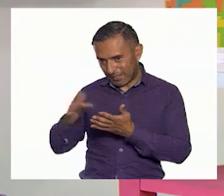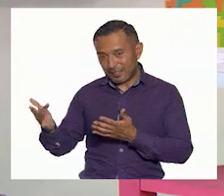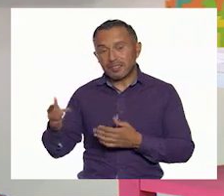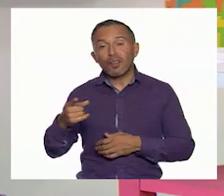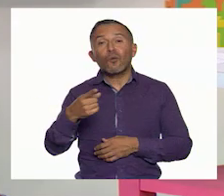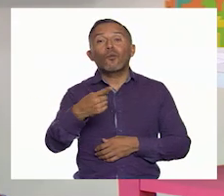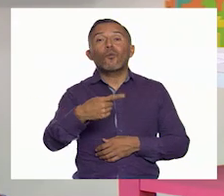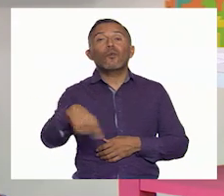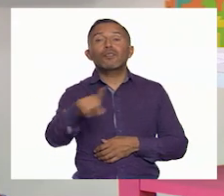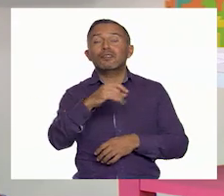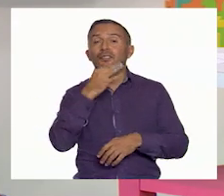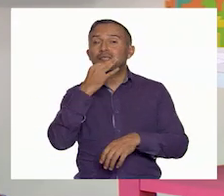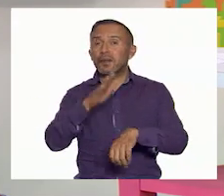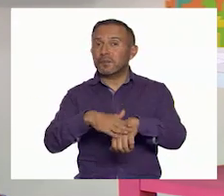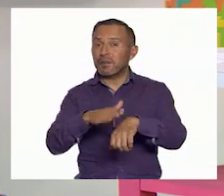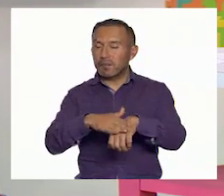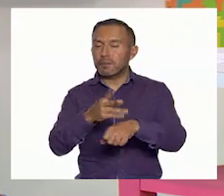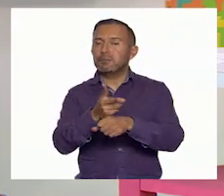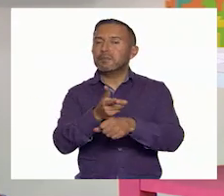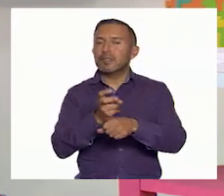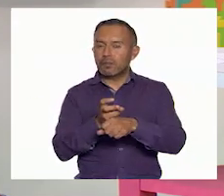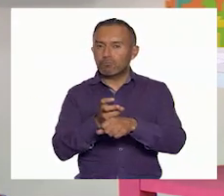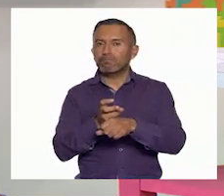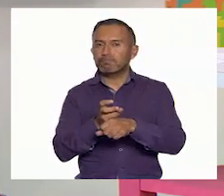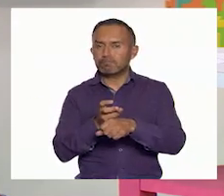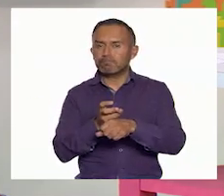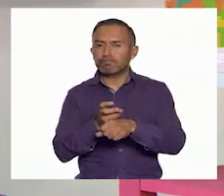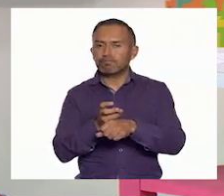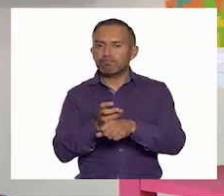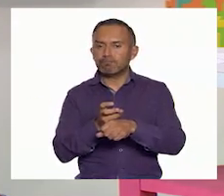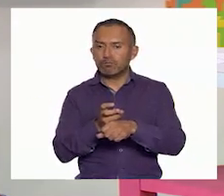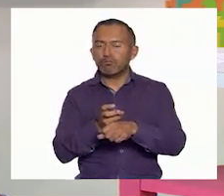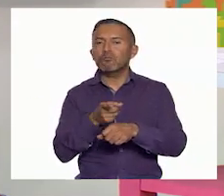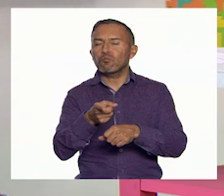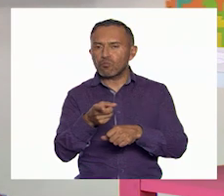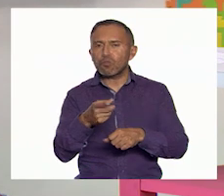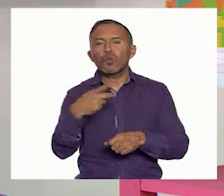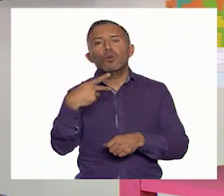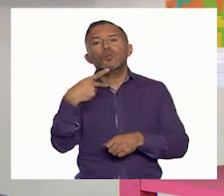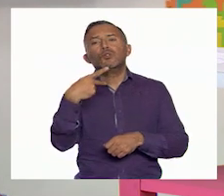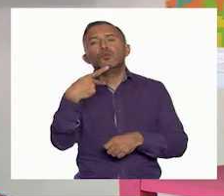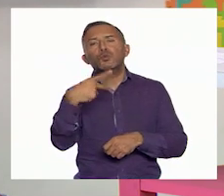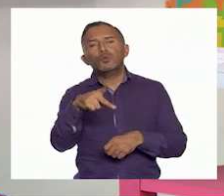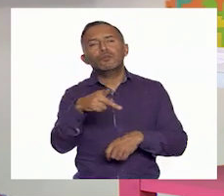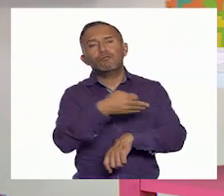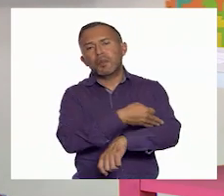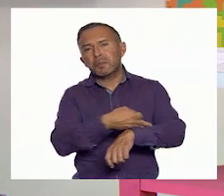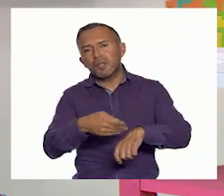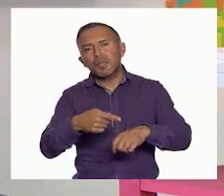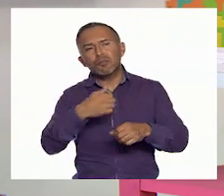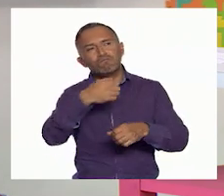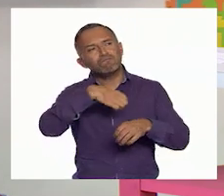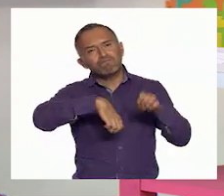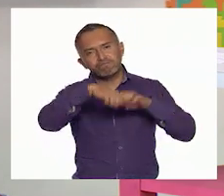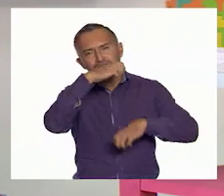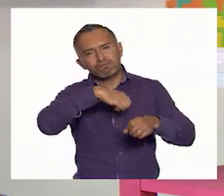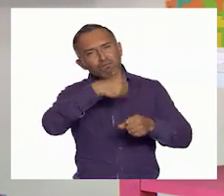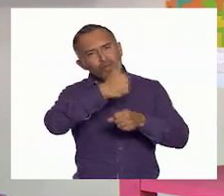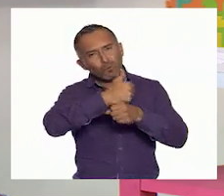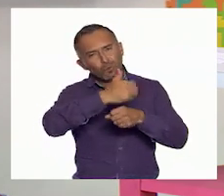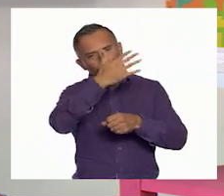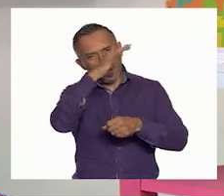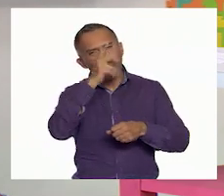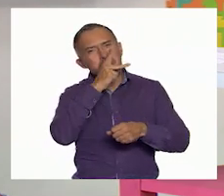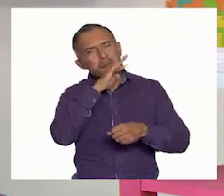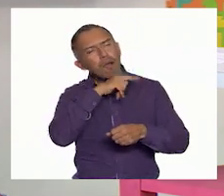los invito a que revisen y pregunten con sus adultos y familiares cuáles son las actividades que